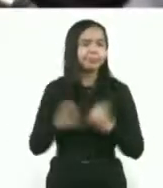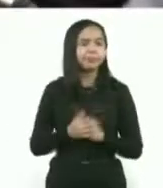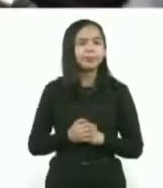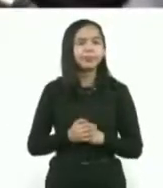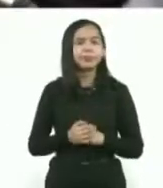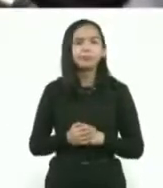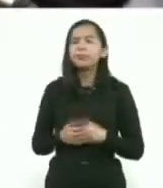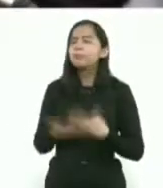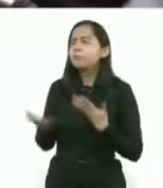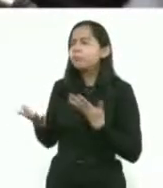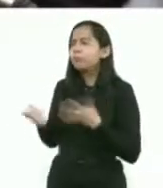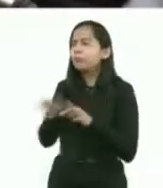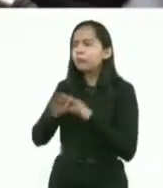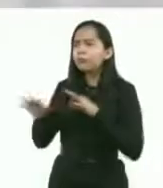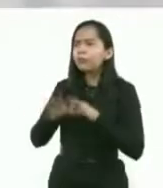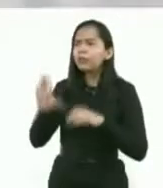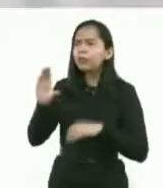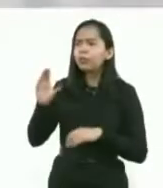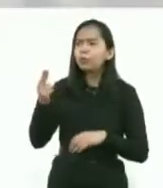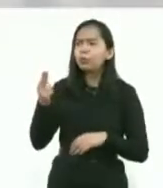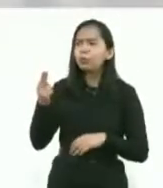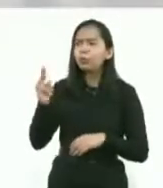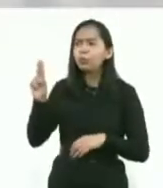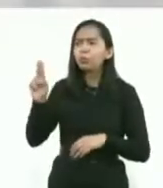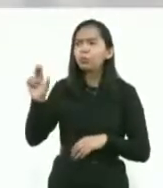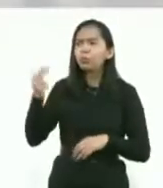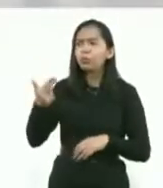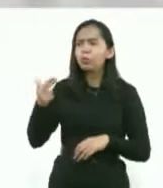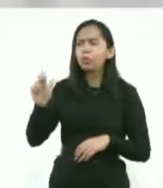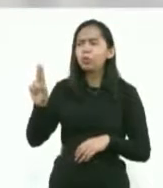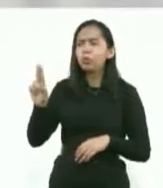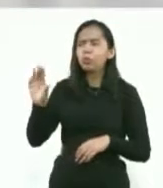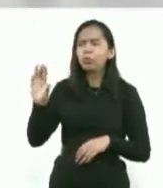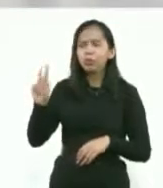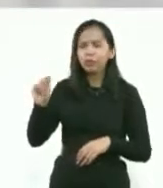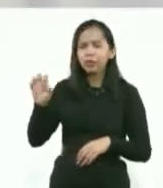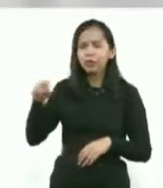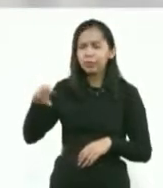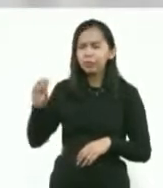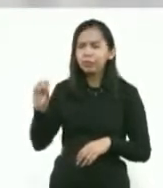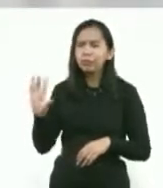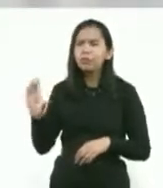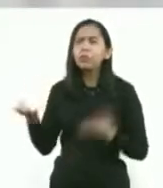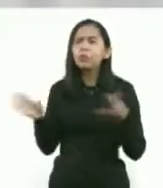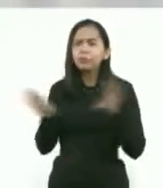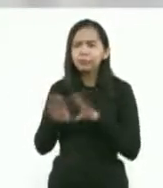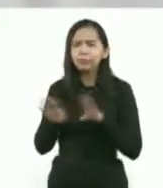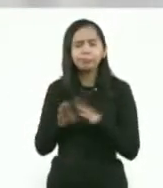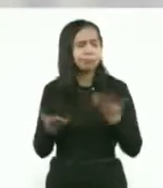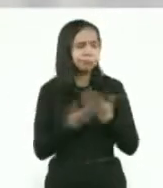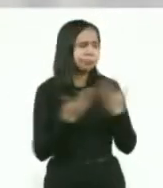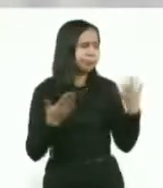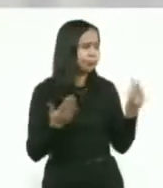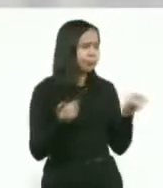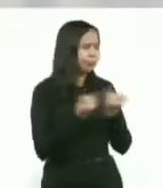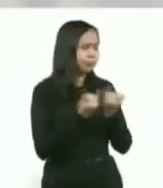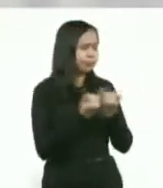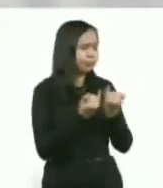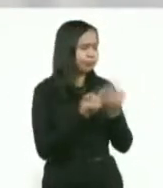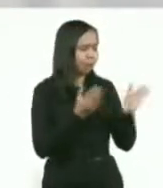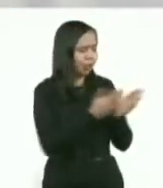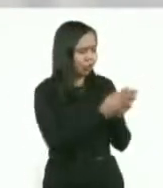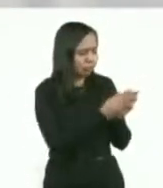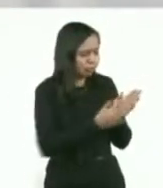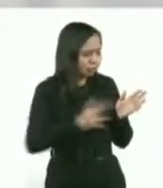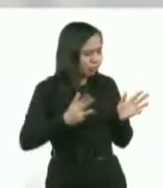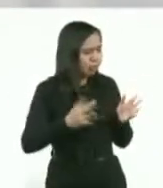seguirá trabajando con la Alcaldía Cuauhtémoc? De la misma manera que hemos venido trabajando hasta ahora. Entiendo que tiene que haber un encargado del